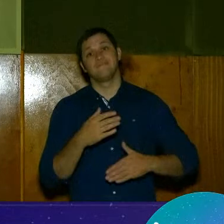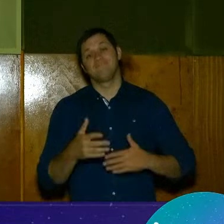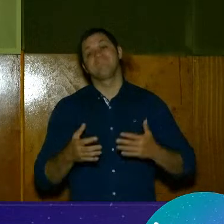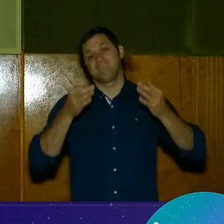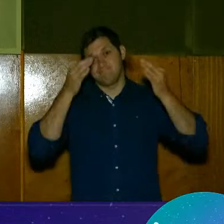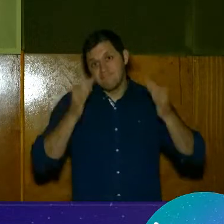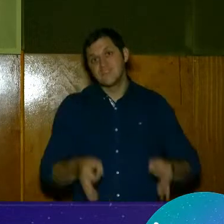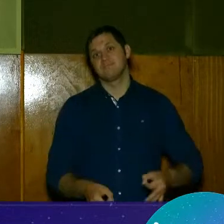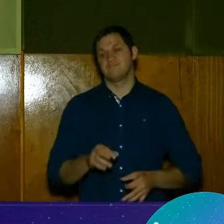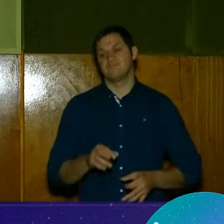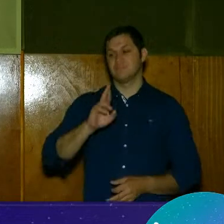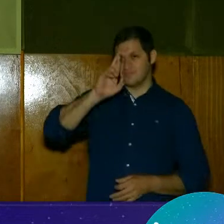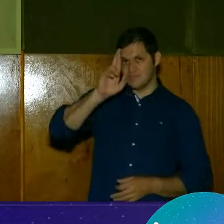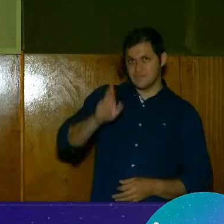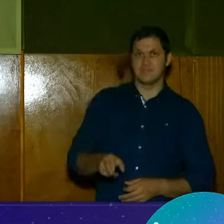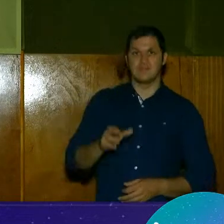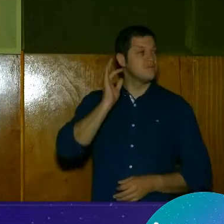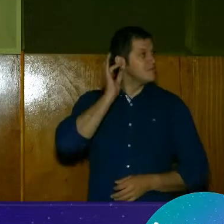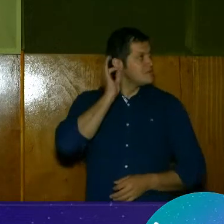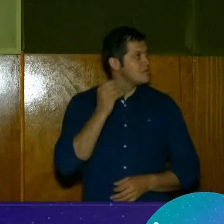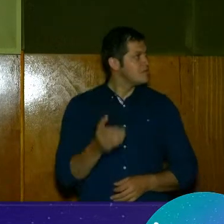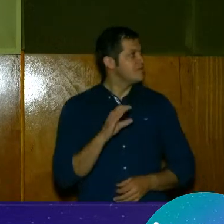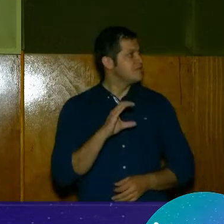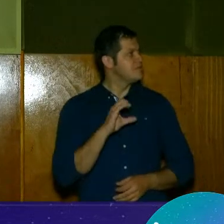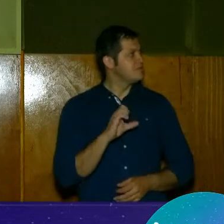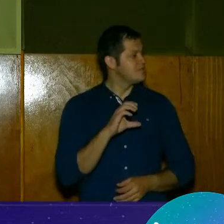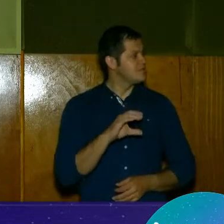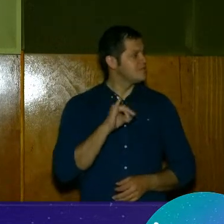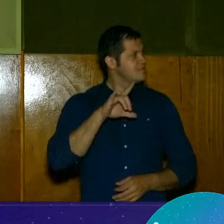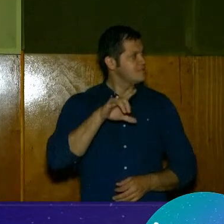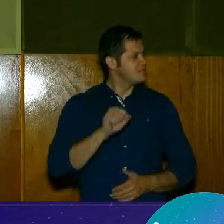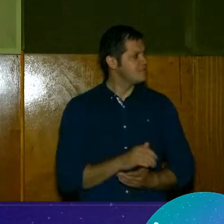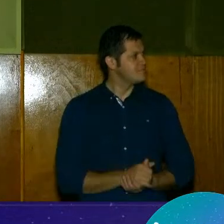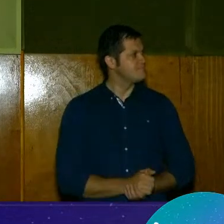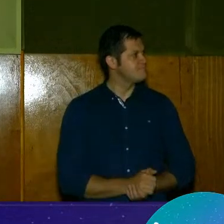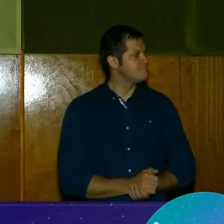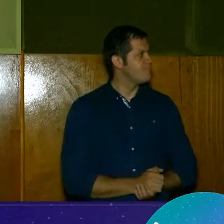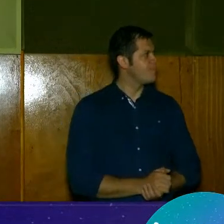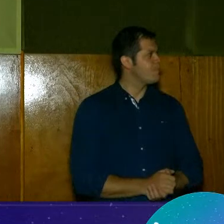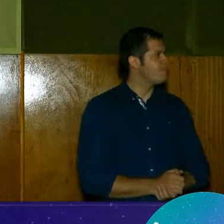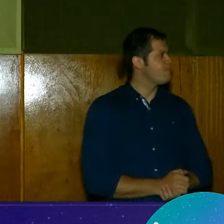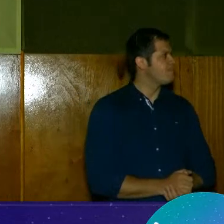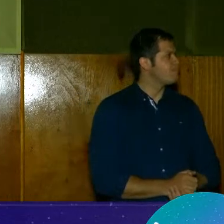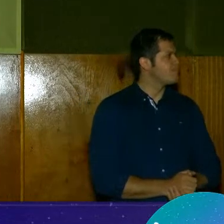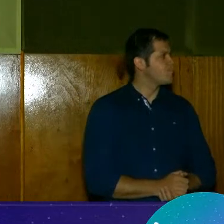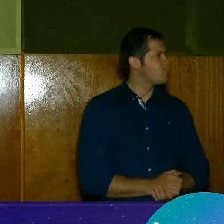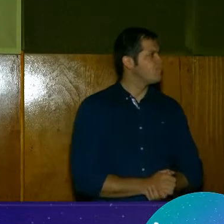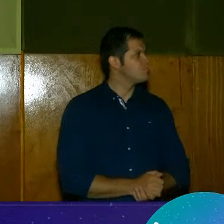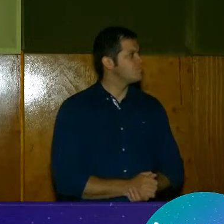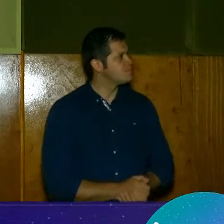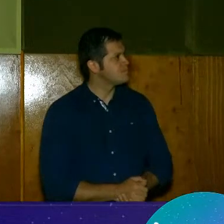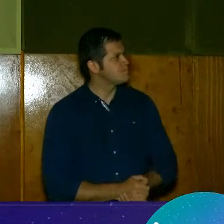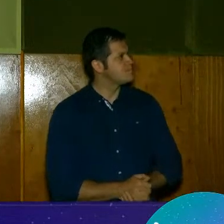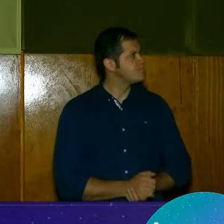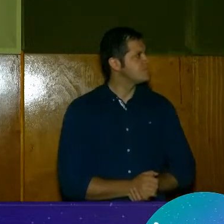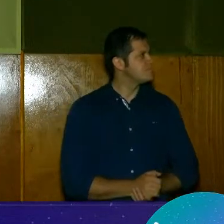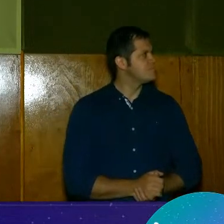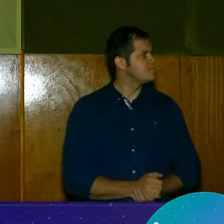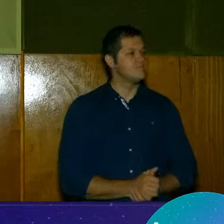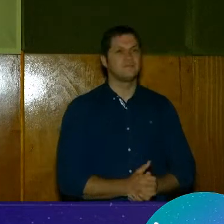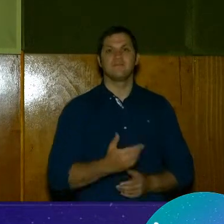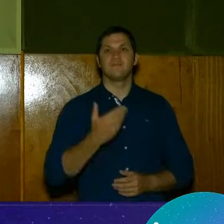le creyeron no le creyeron se demoraron mucho tiempo en creerle y ella lo tenía clarísimo y así fue bueno hoy